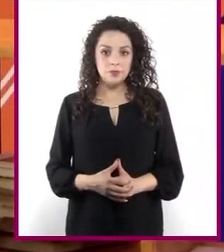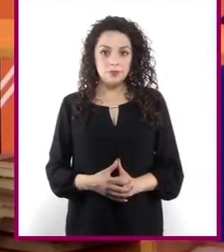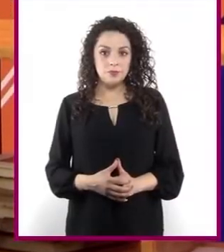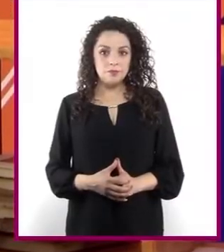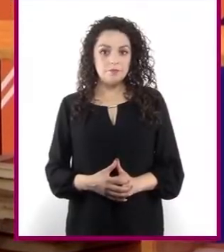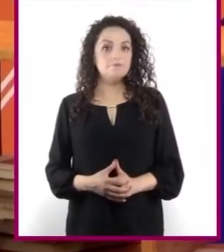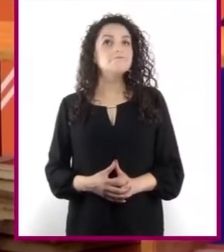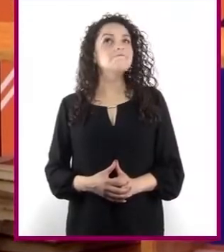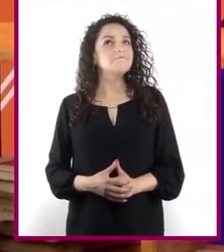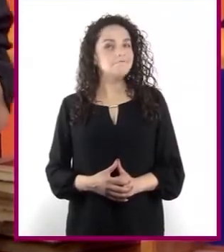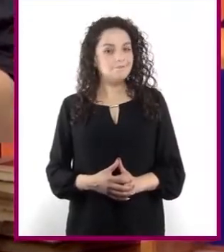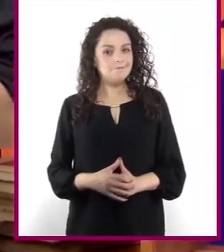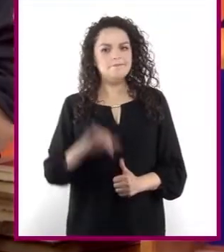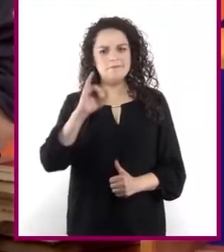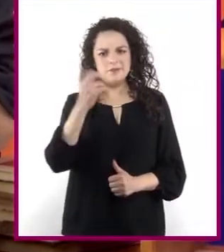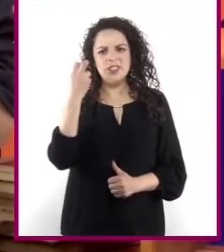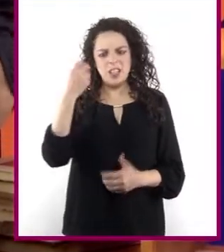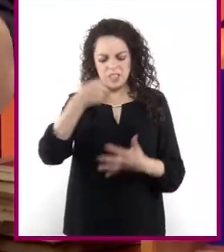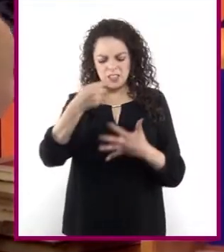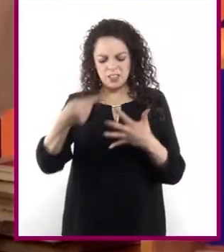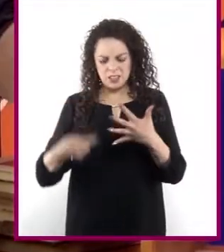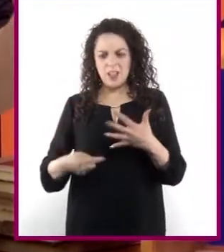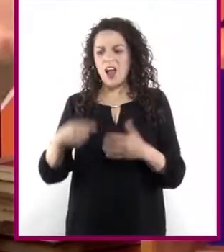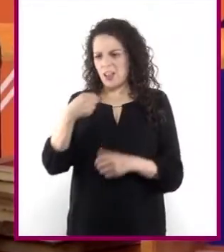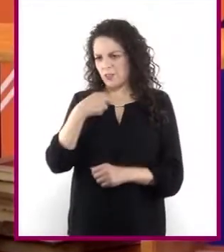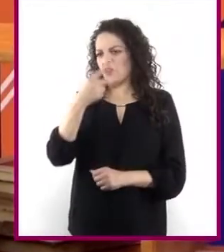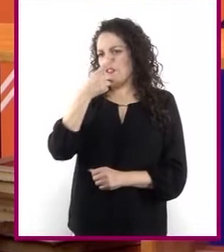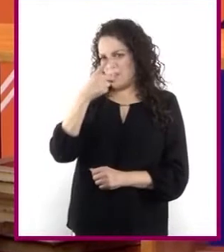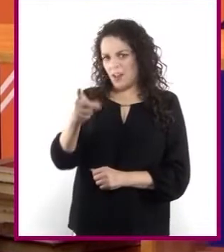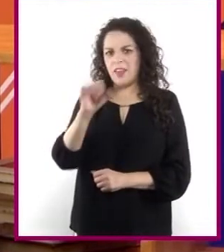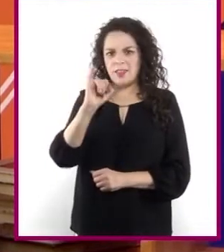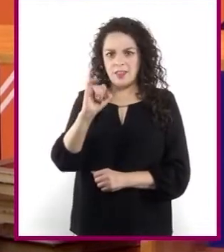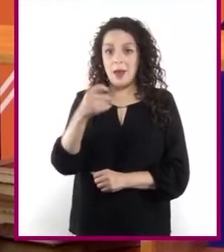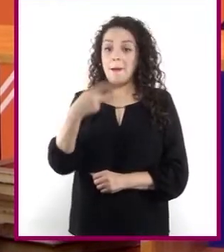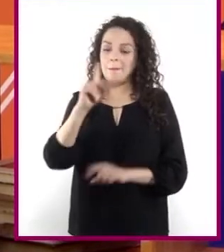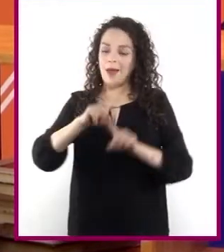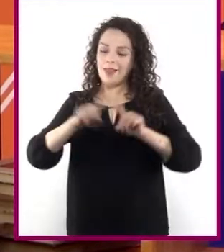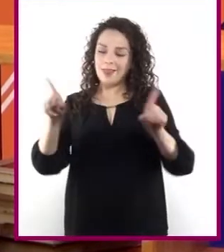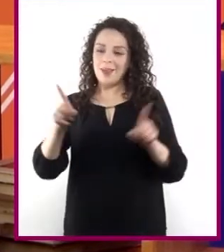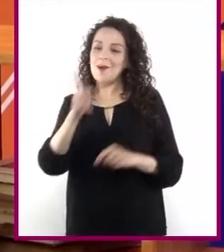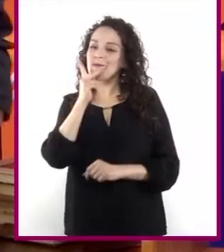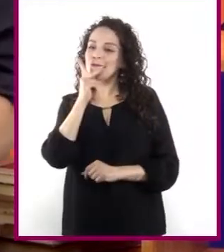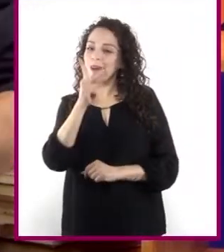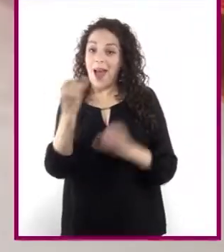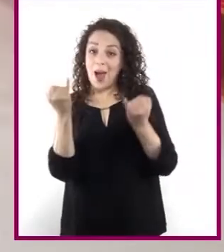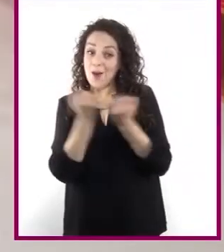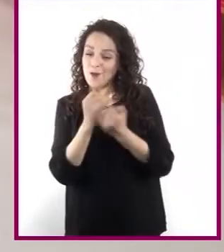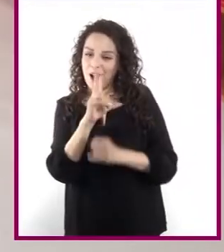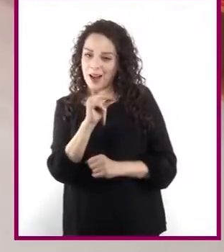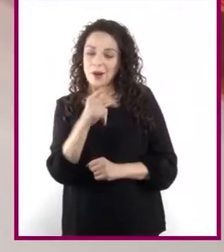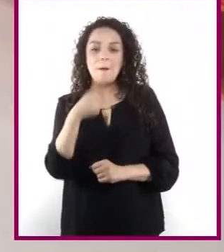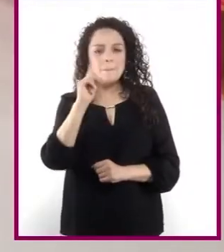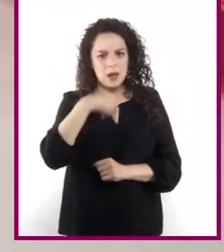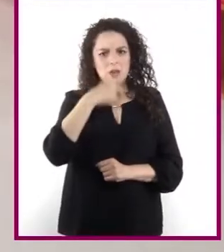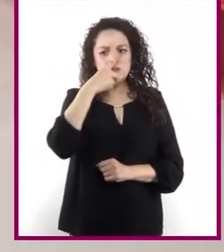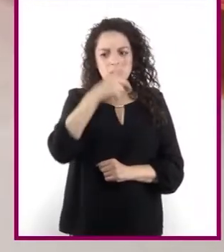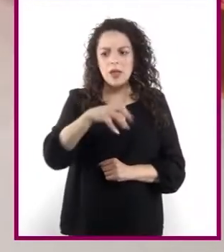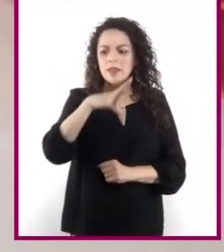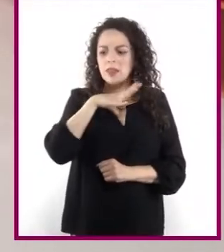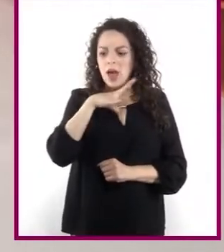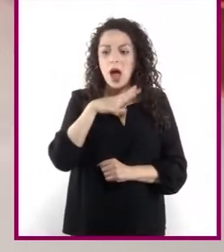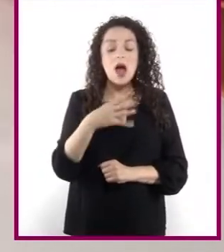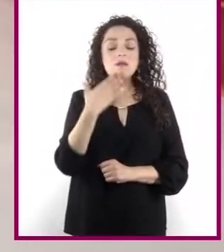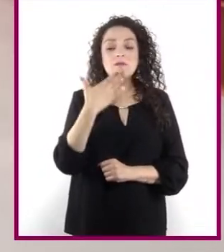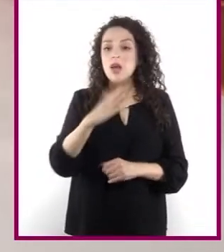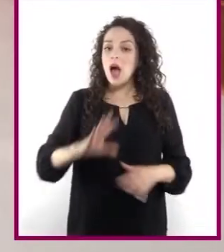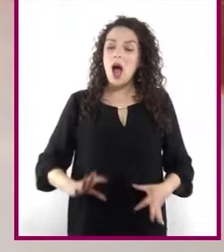Pues sí le comenté todos esos aspectos. Claro, con distintas palabras. Y le dije que hay una fuerte